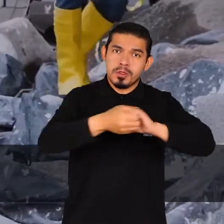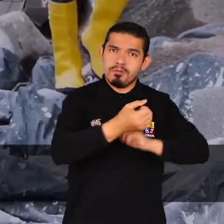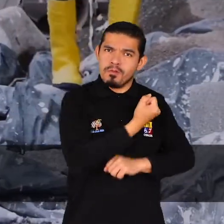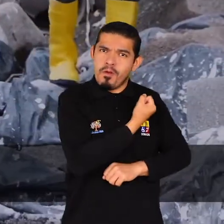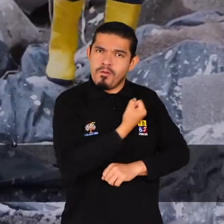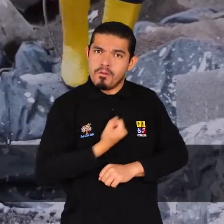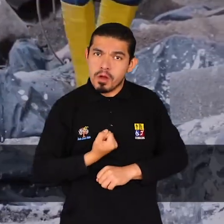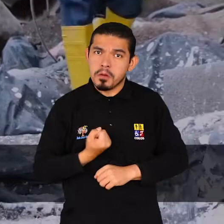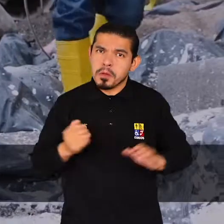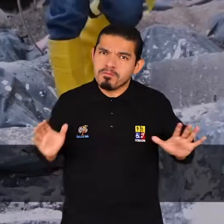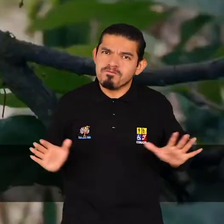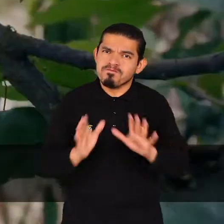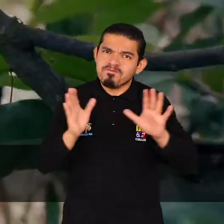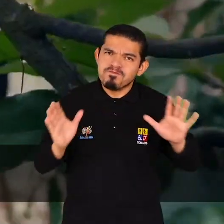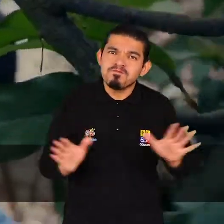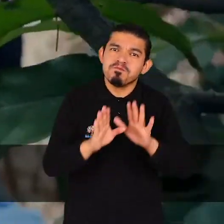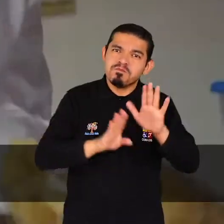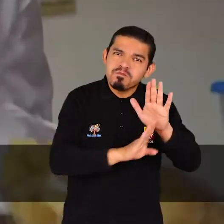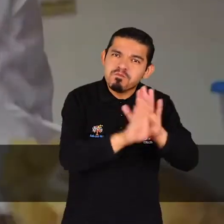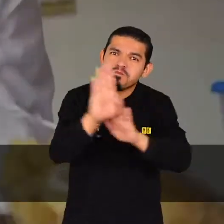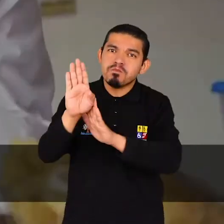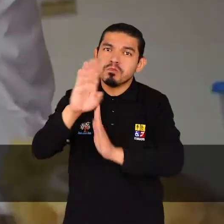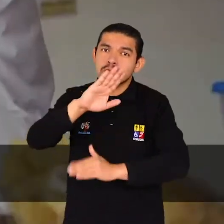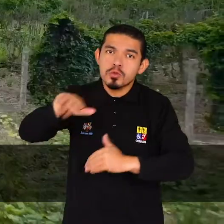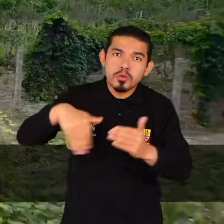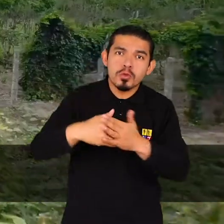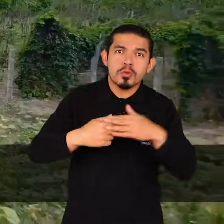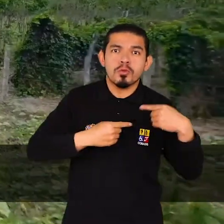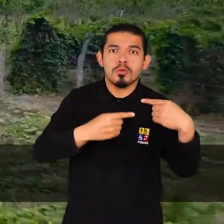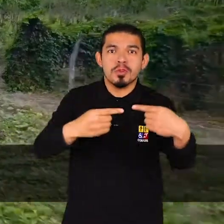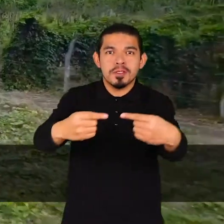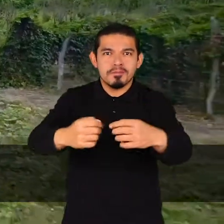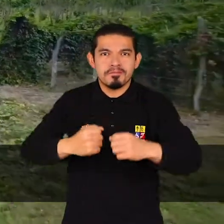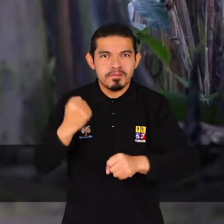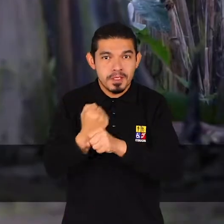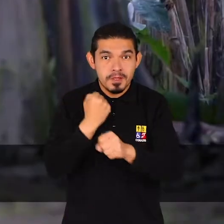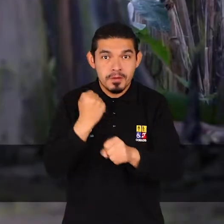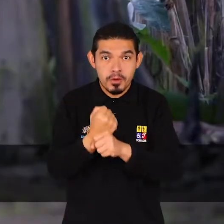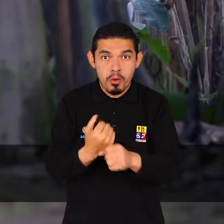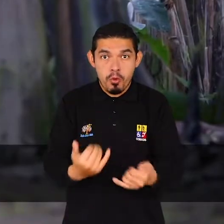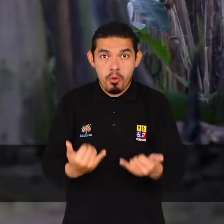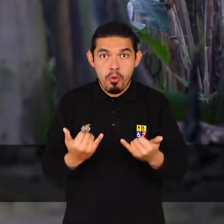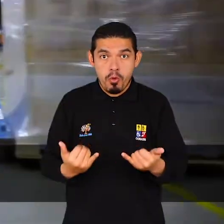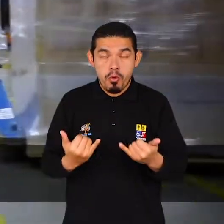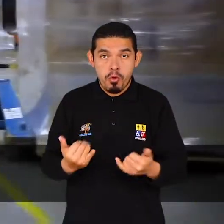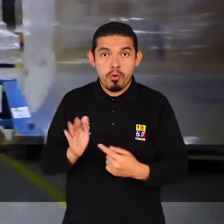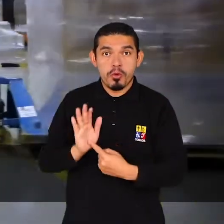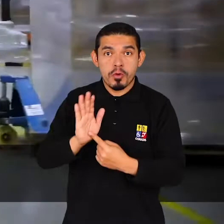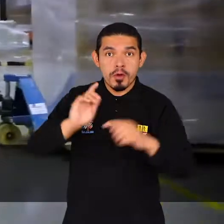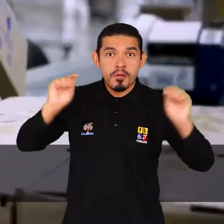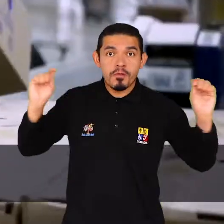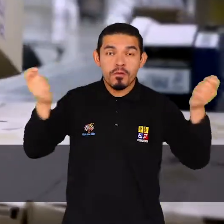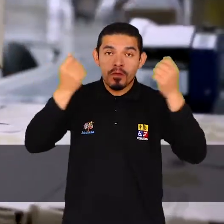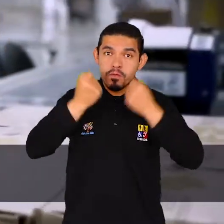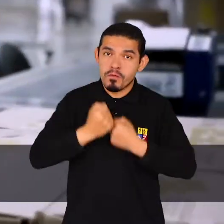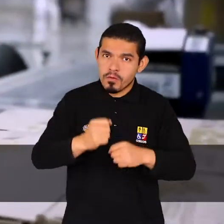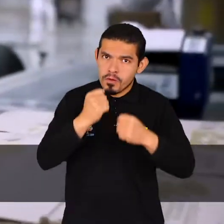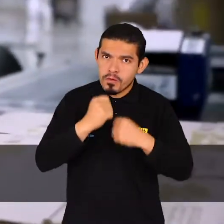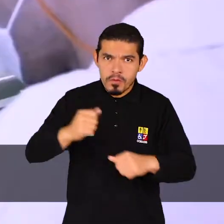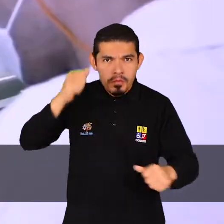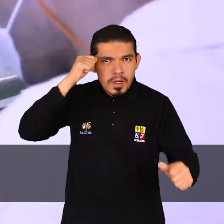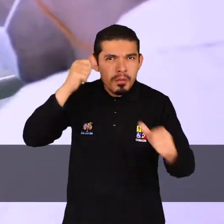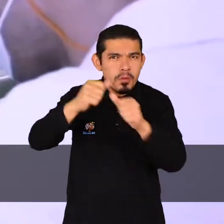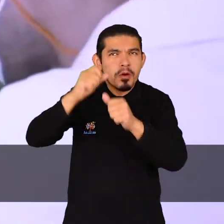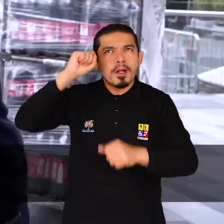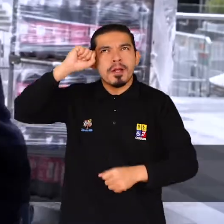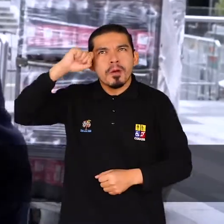sacrificio, la engrandecen todos los días, la engrandecen a diario. Hoy, no solamente hay que celebrar ese esfuerzo y conmemorar su